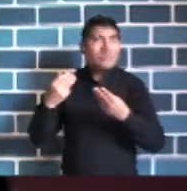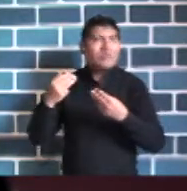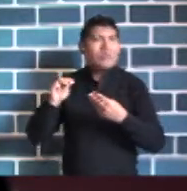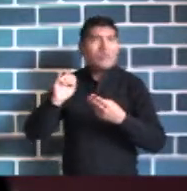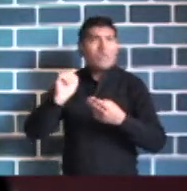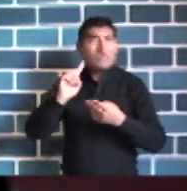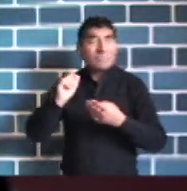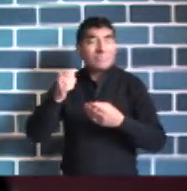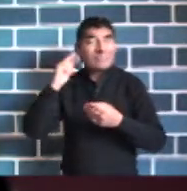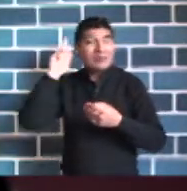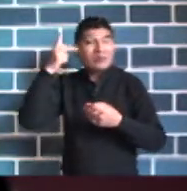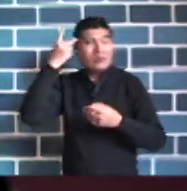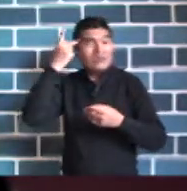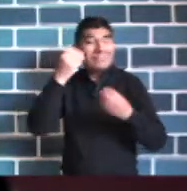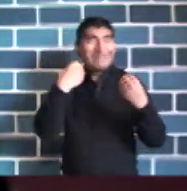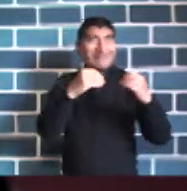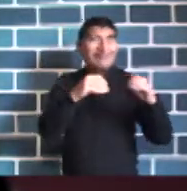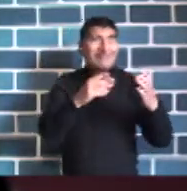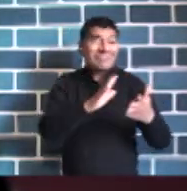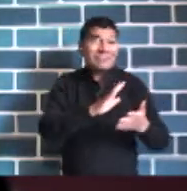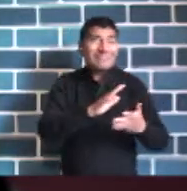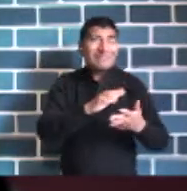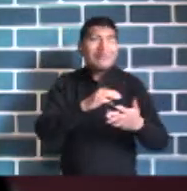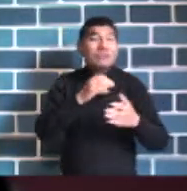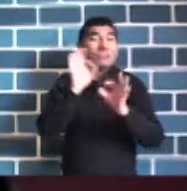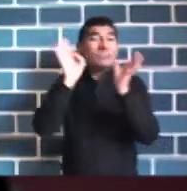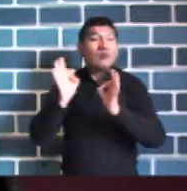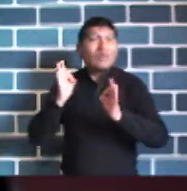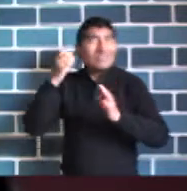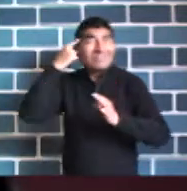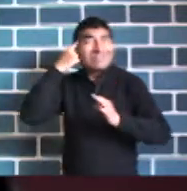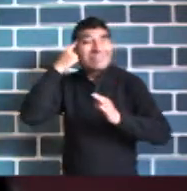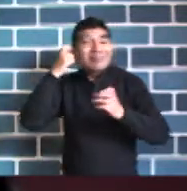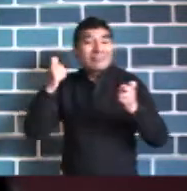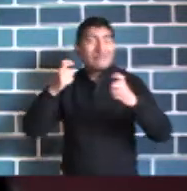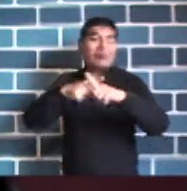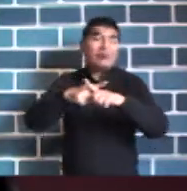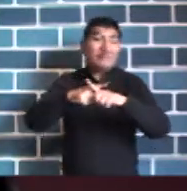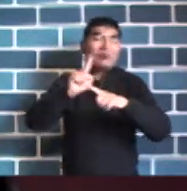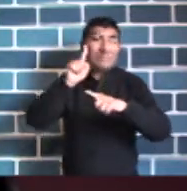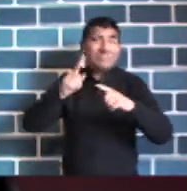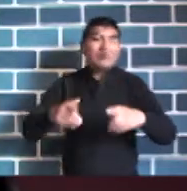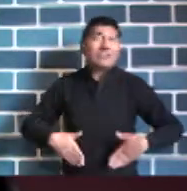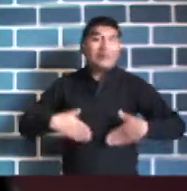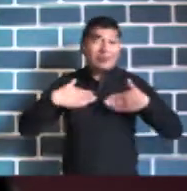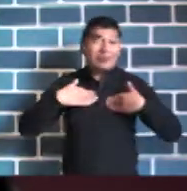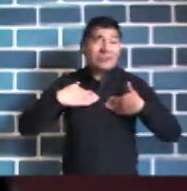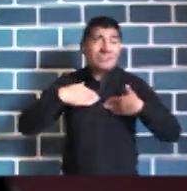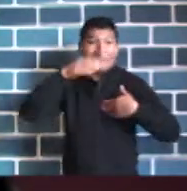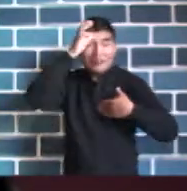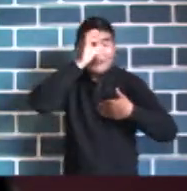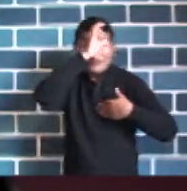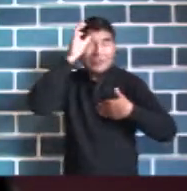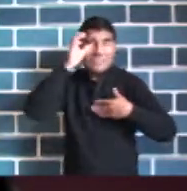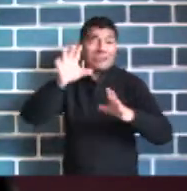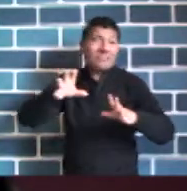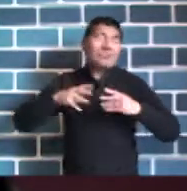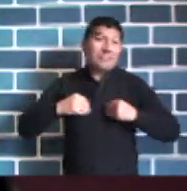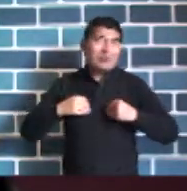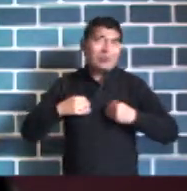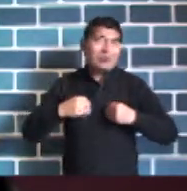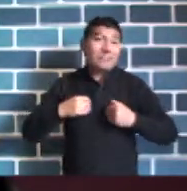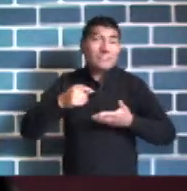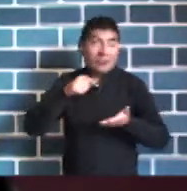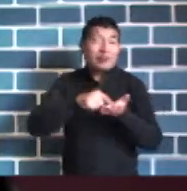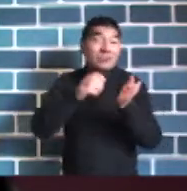política o estilos de pensar que aún cuando sean opuestos a un estilo de vida evangélico lo asumimos por